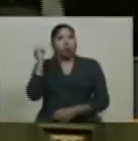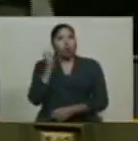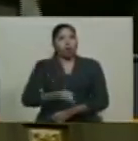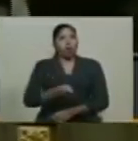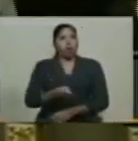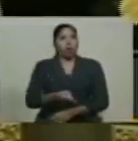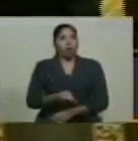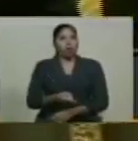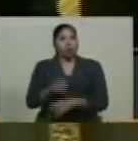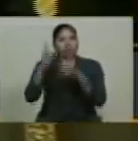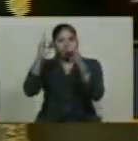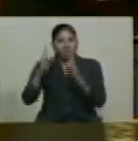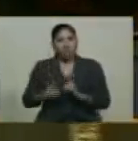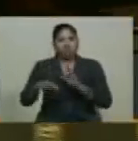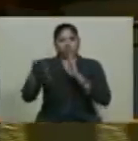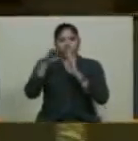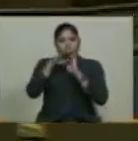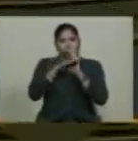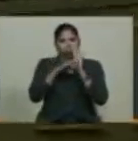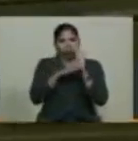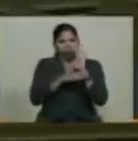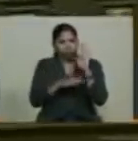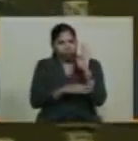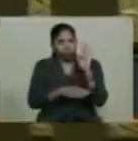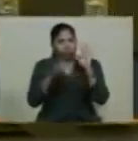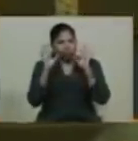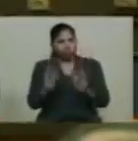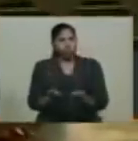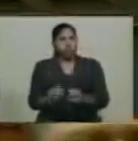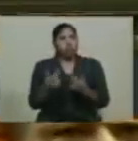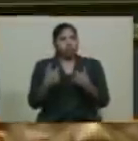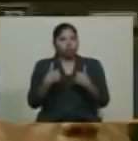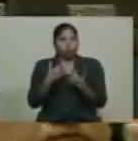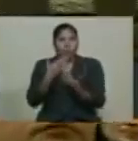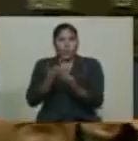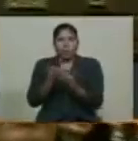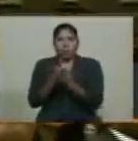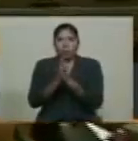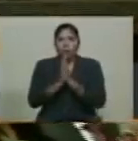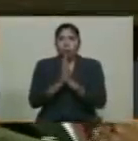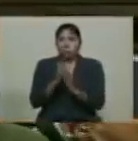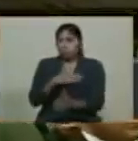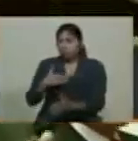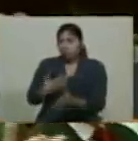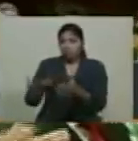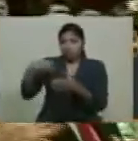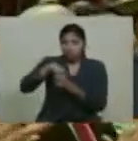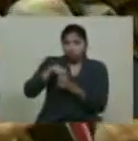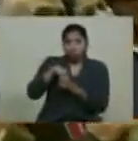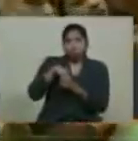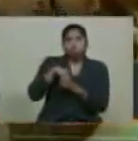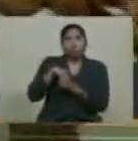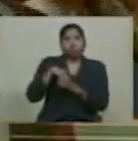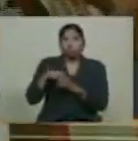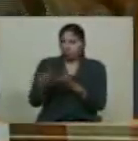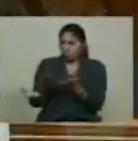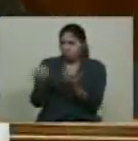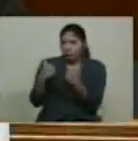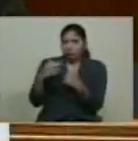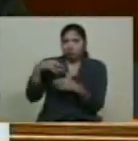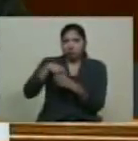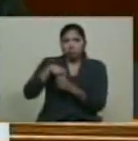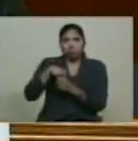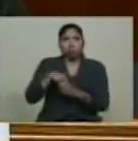a tomar las decisiones que tengamos que tomar en este momento. Yo le pido a todo aquel que se quiera incorporar, que se incorpore a esa